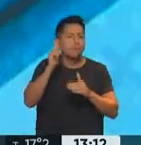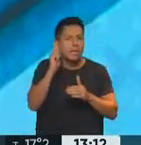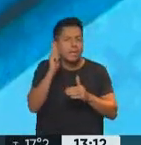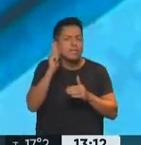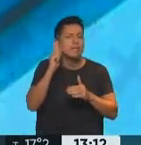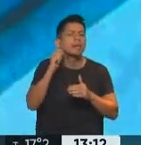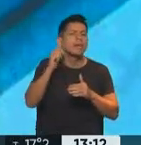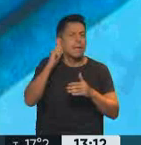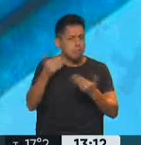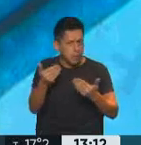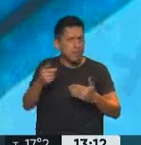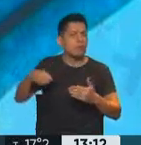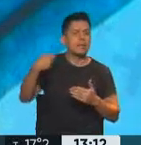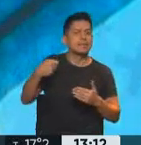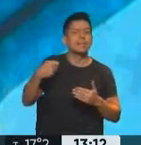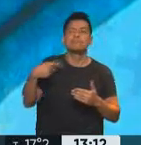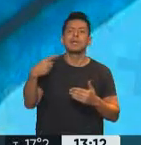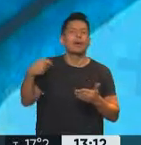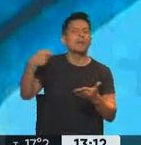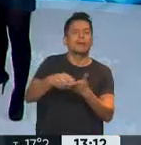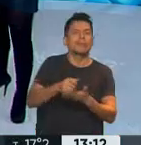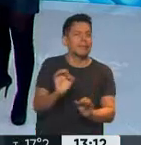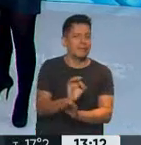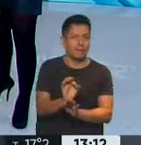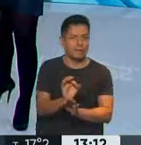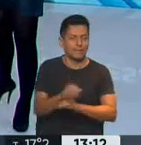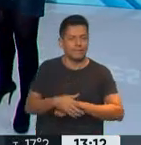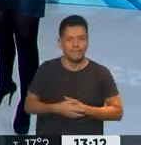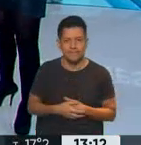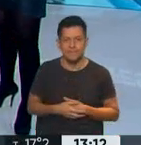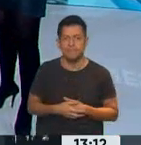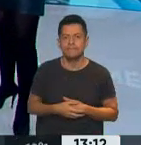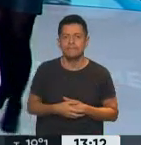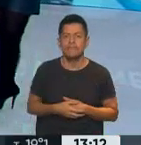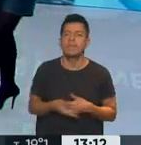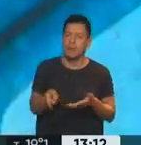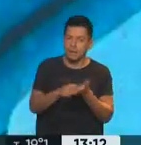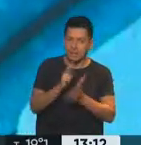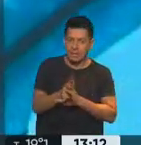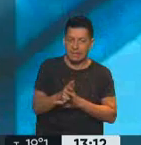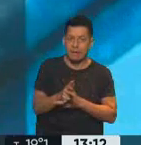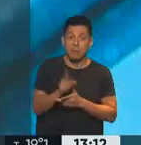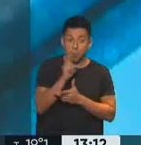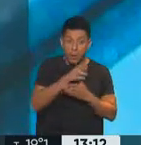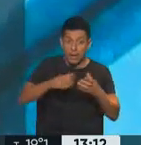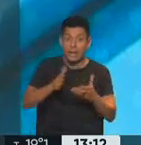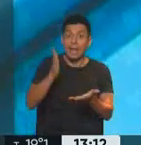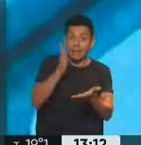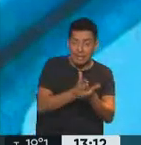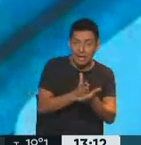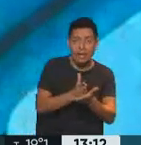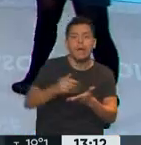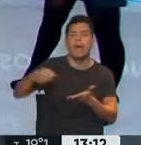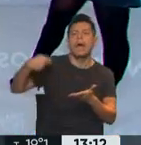la edad jubilatoria no tiene aportes bien lo repito la mitad de las mujeres están por jubilar no tiene aportes